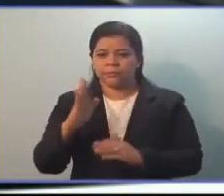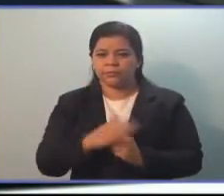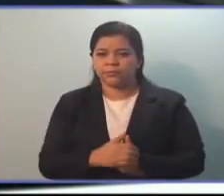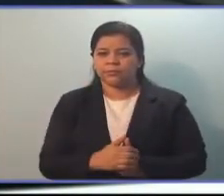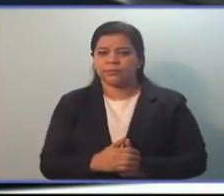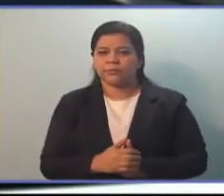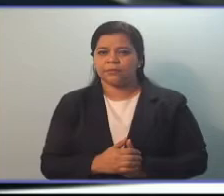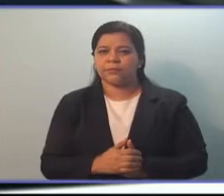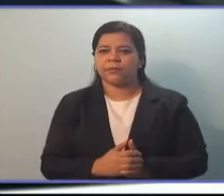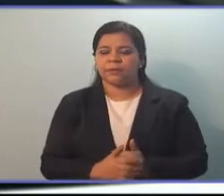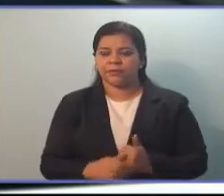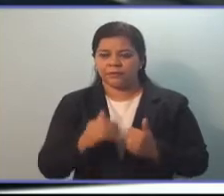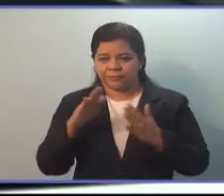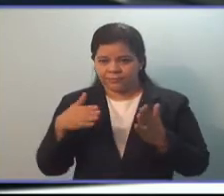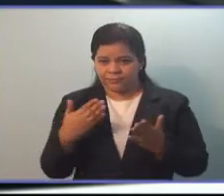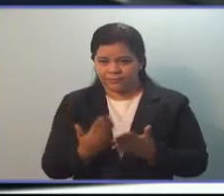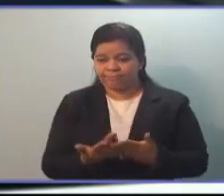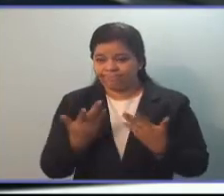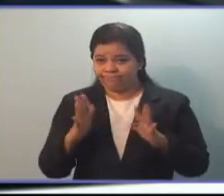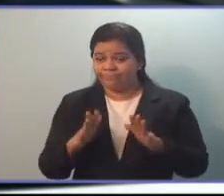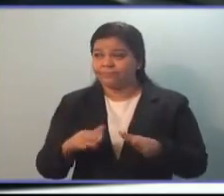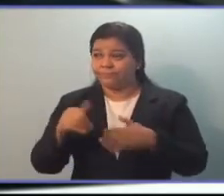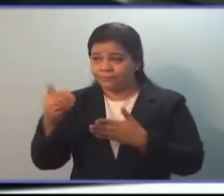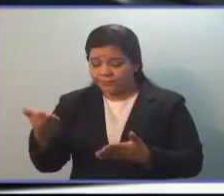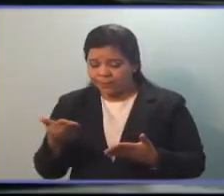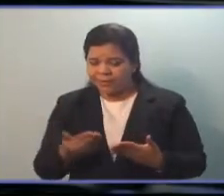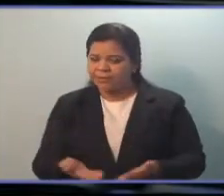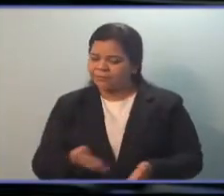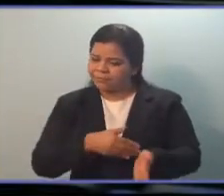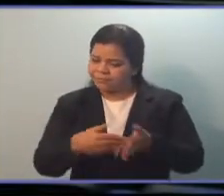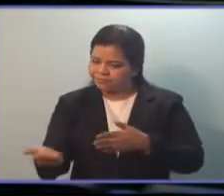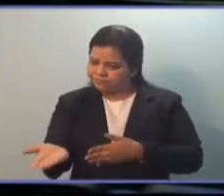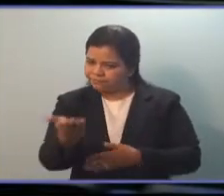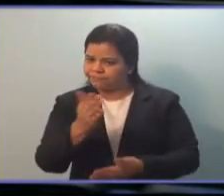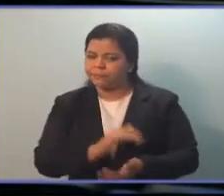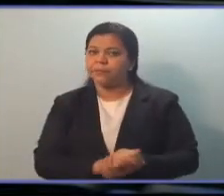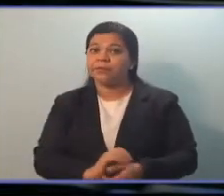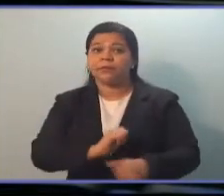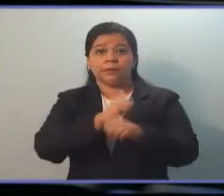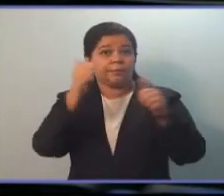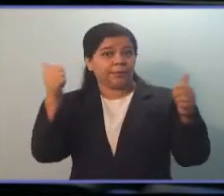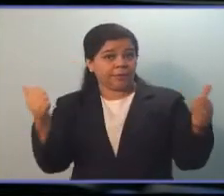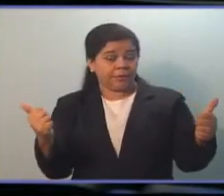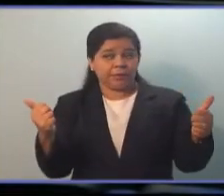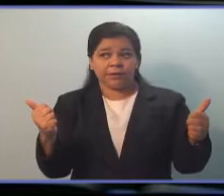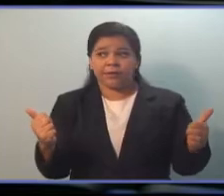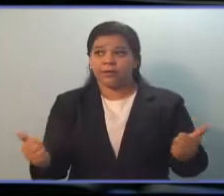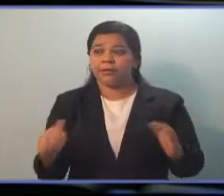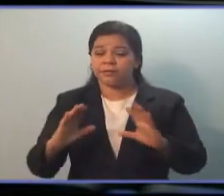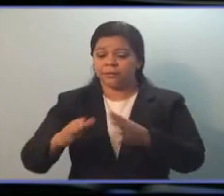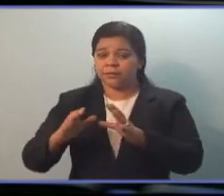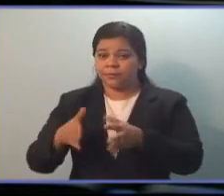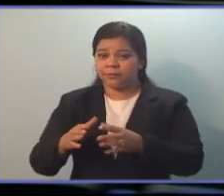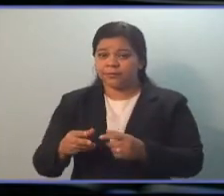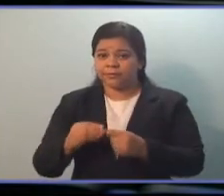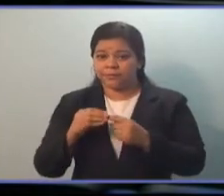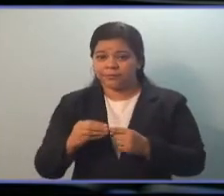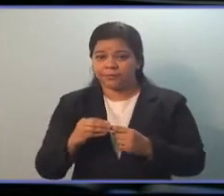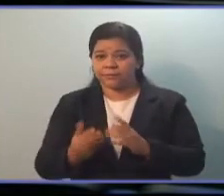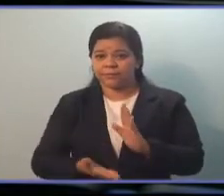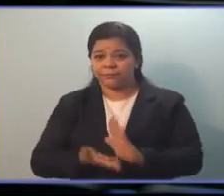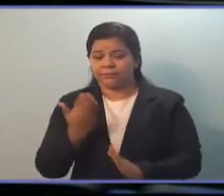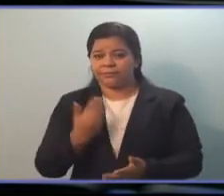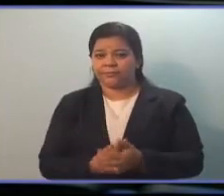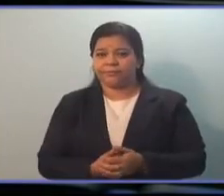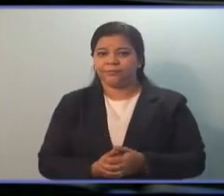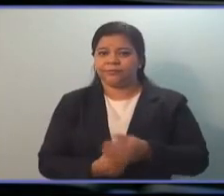que se las leemos nosotros. Así que bienvenido y puede comenzar. Buenos días, distinguida comisión, señores diputados. Un